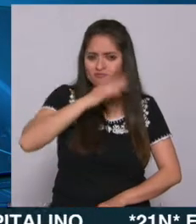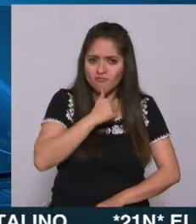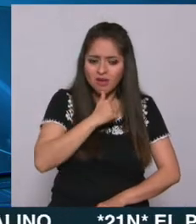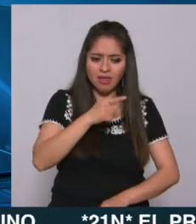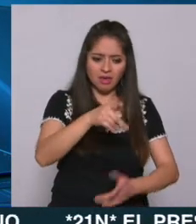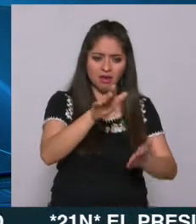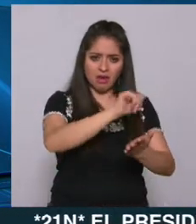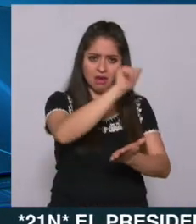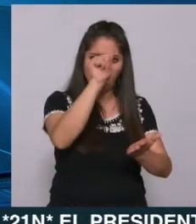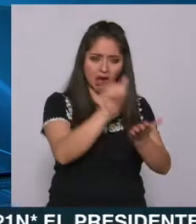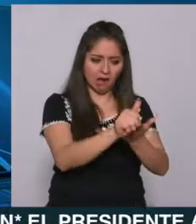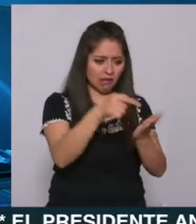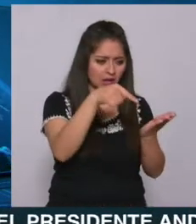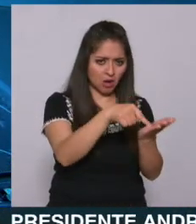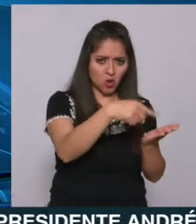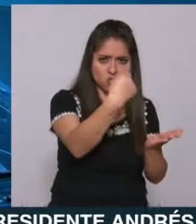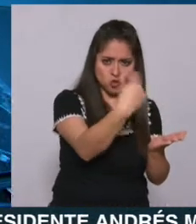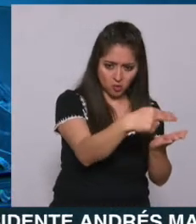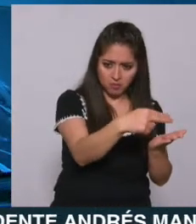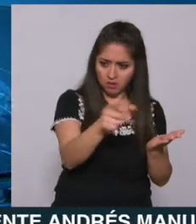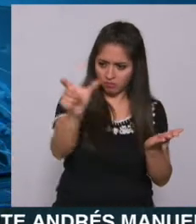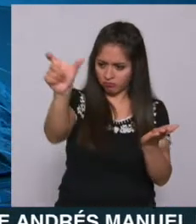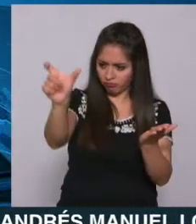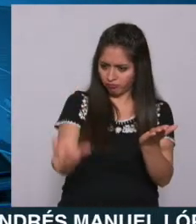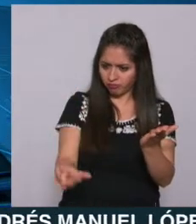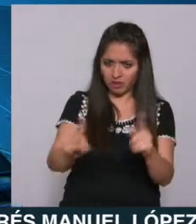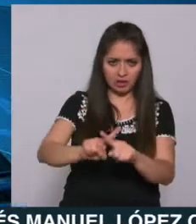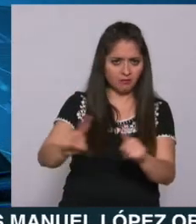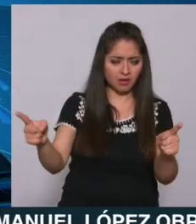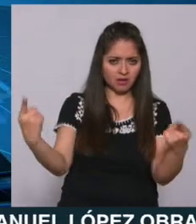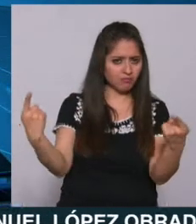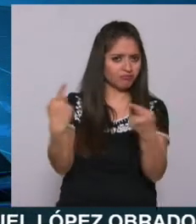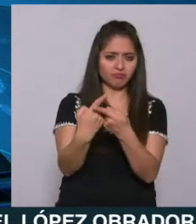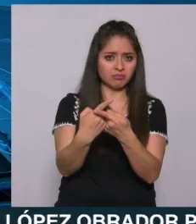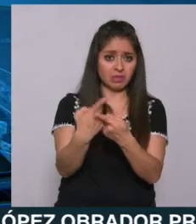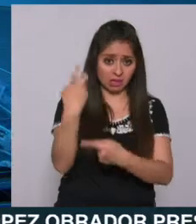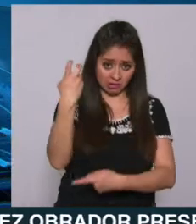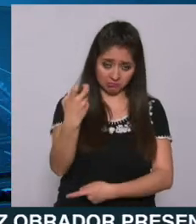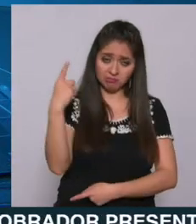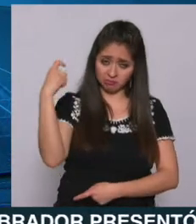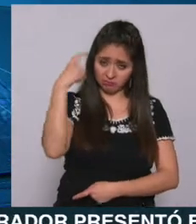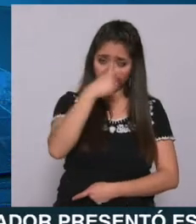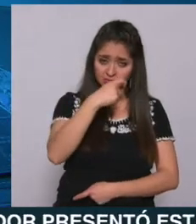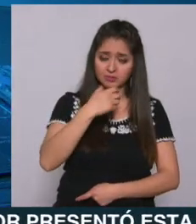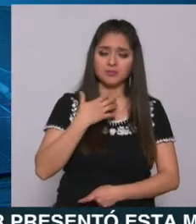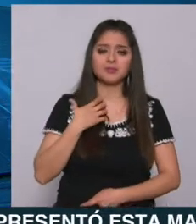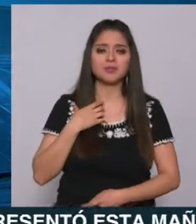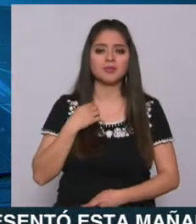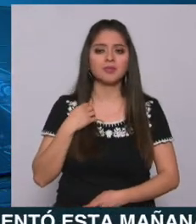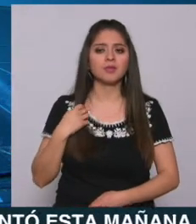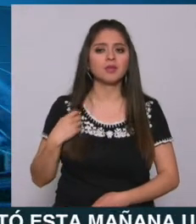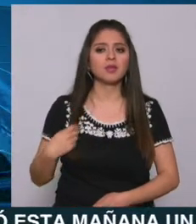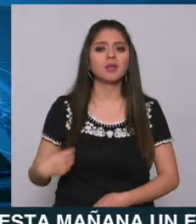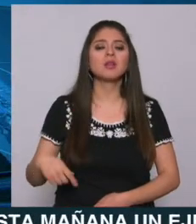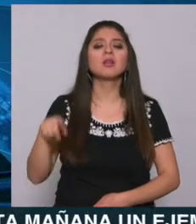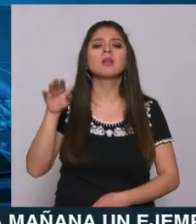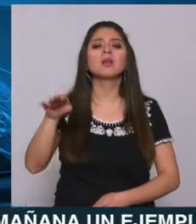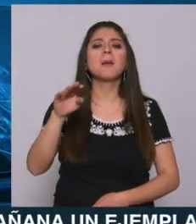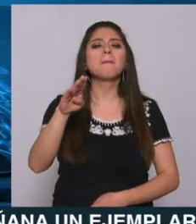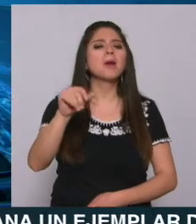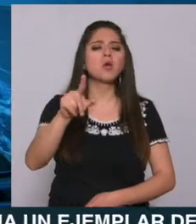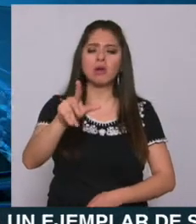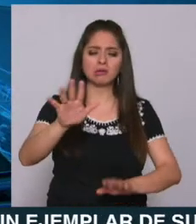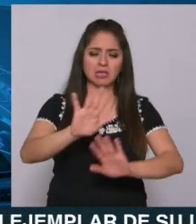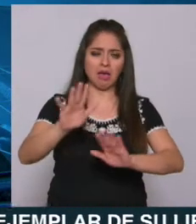y cuando legalmente tienen otra. Sin duda Eso alguna. es muy fuerte. Sin duda alguna. Y sobre esto, Manuel, ya no los adultos,